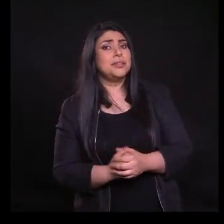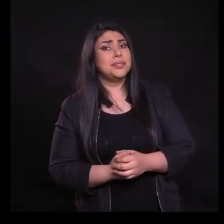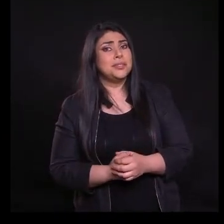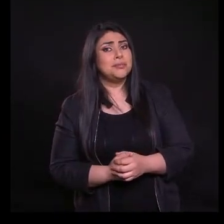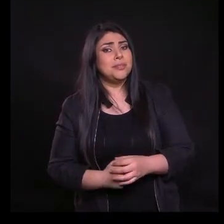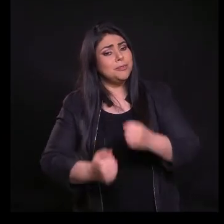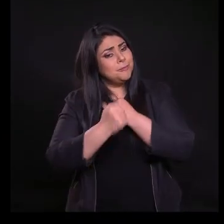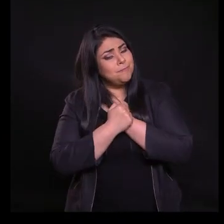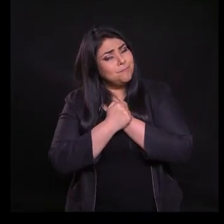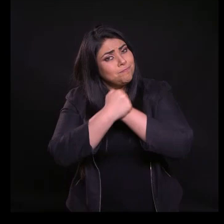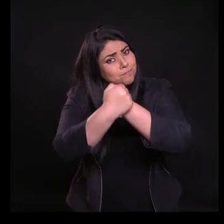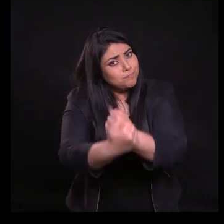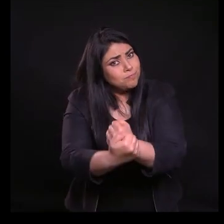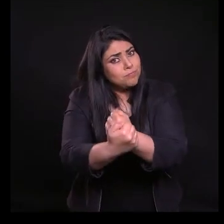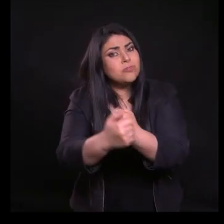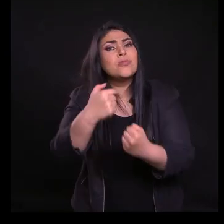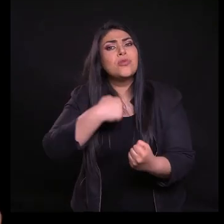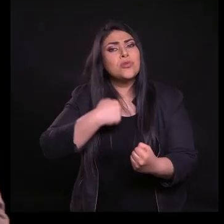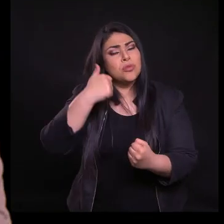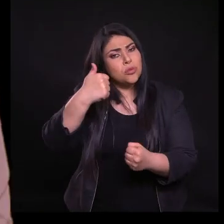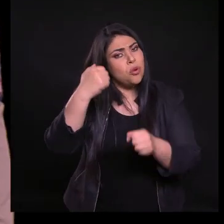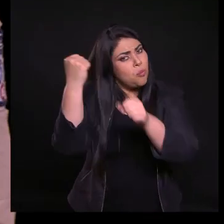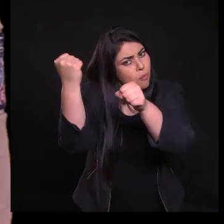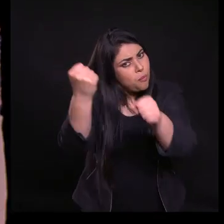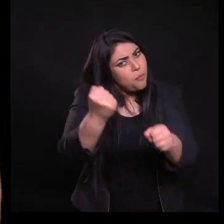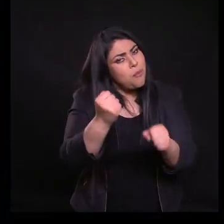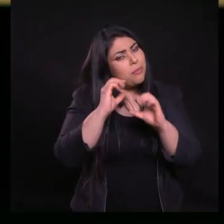yo soy tu buen pastor